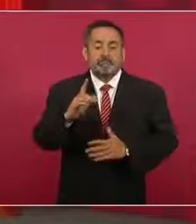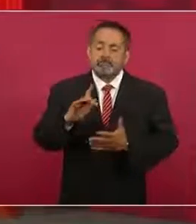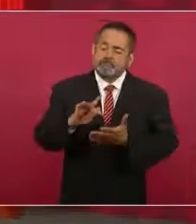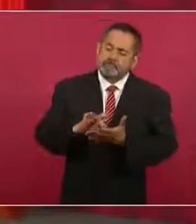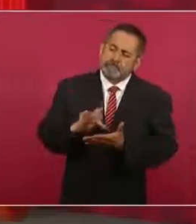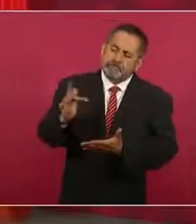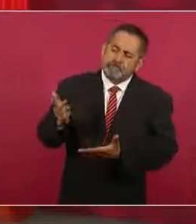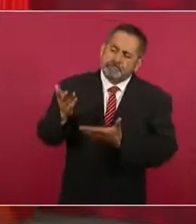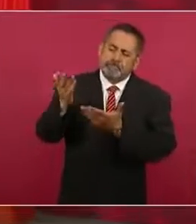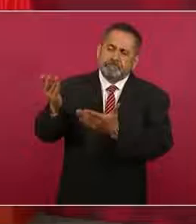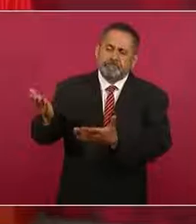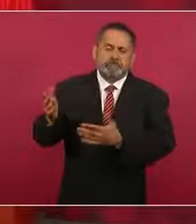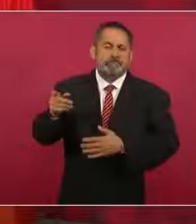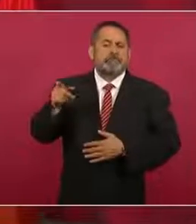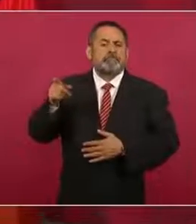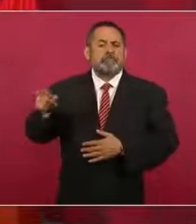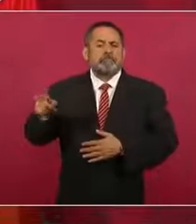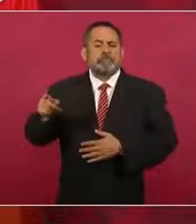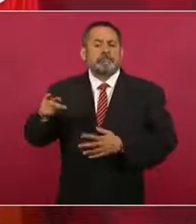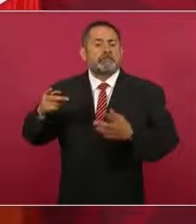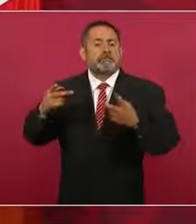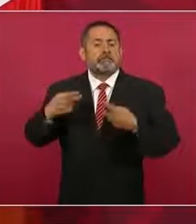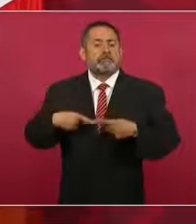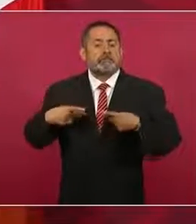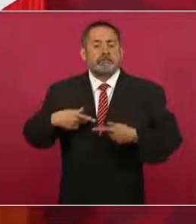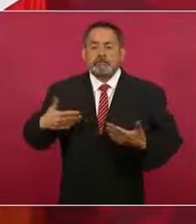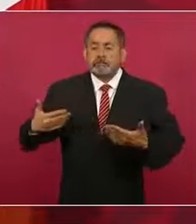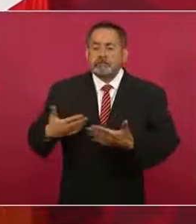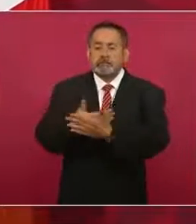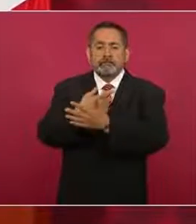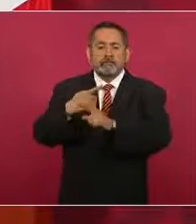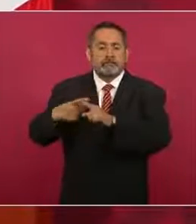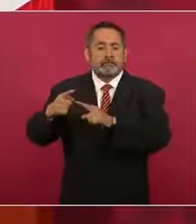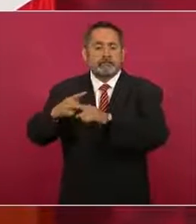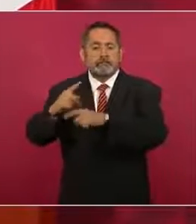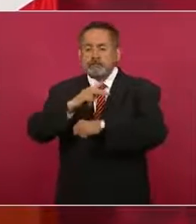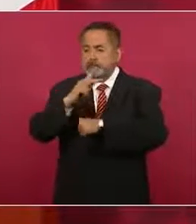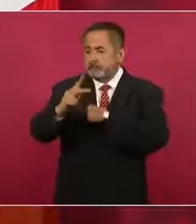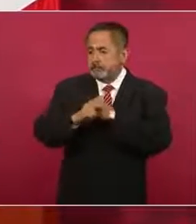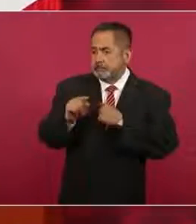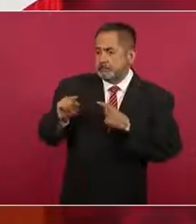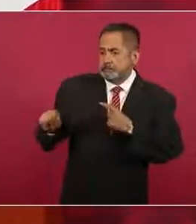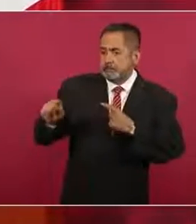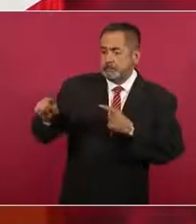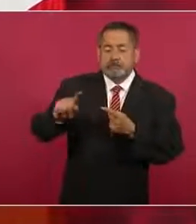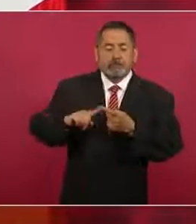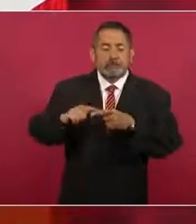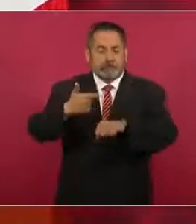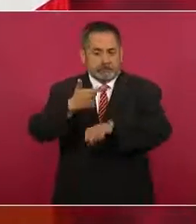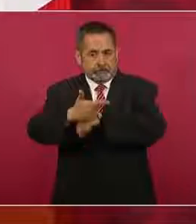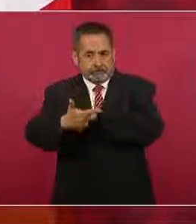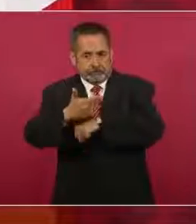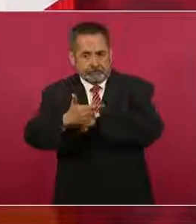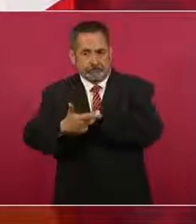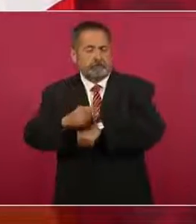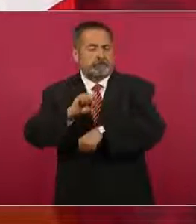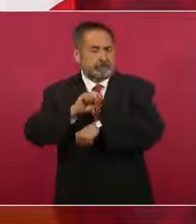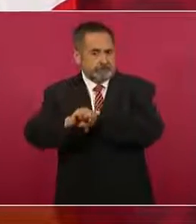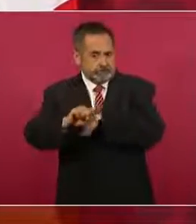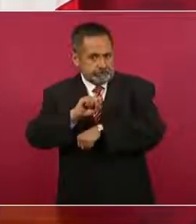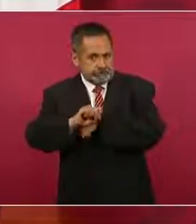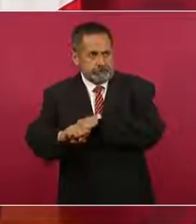a los pueblos y a los gobiernos de Guatemala, de El